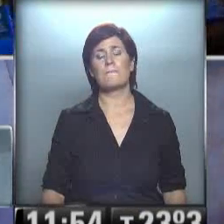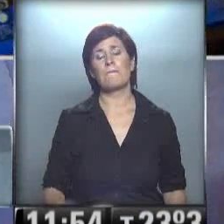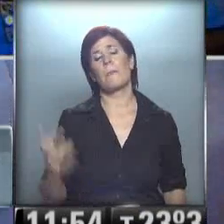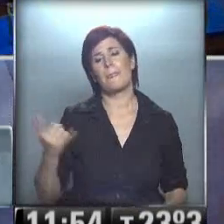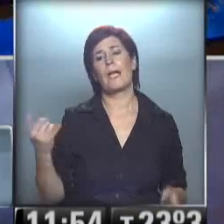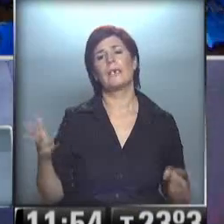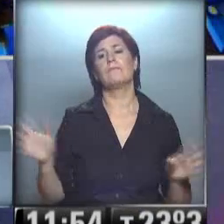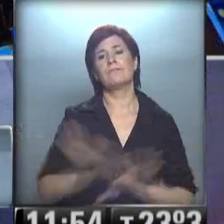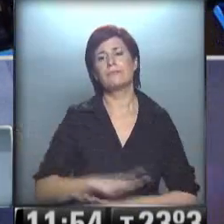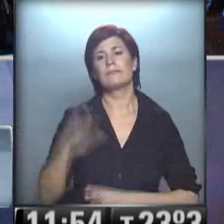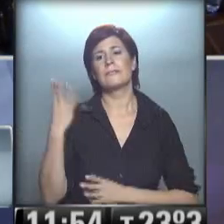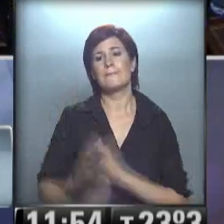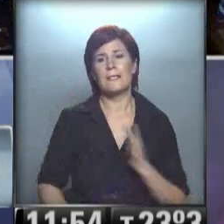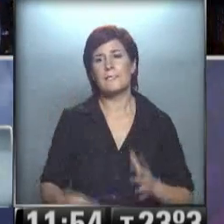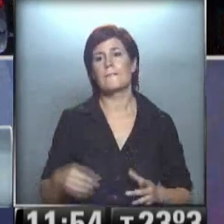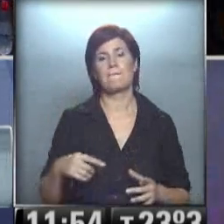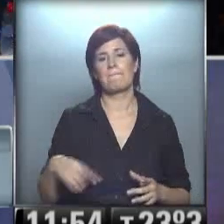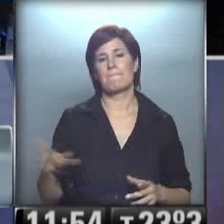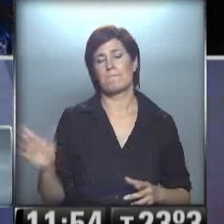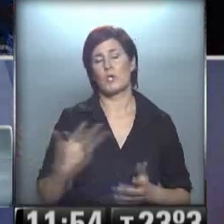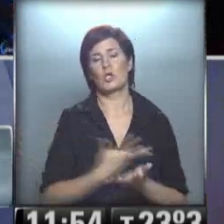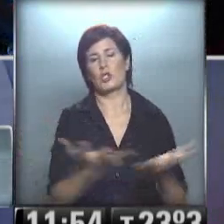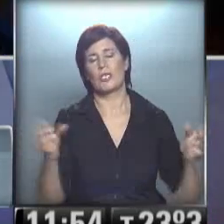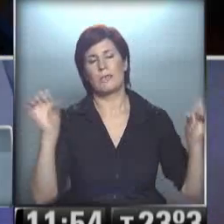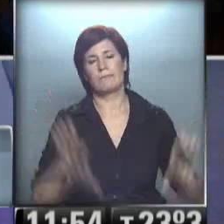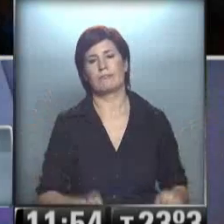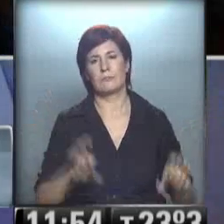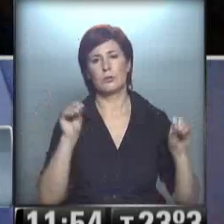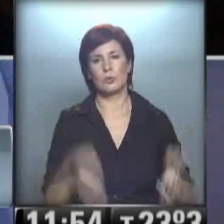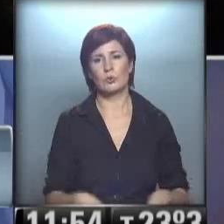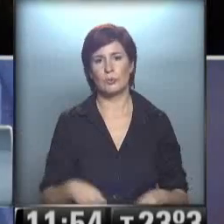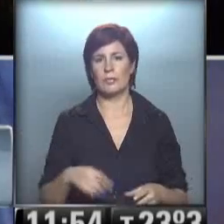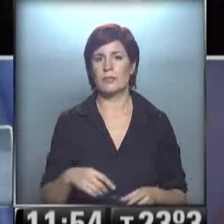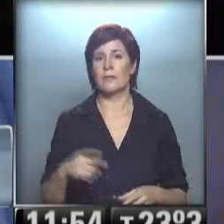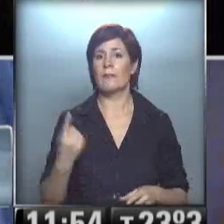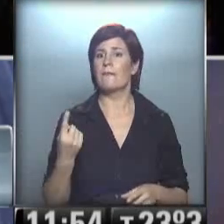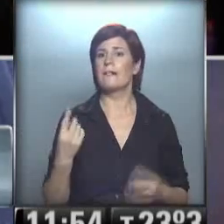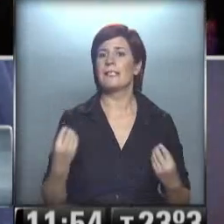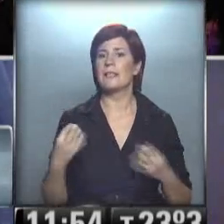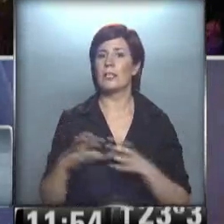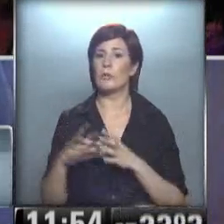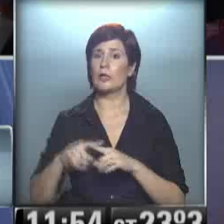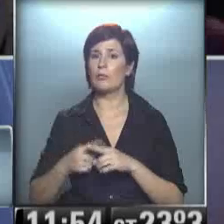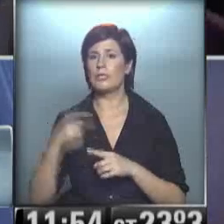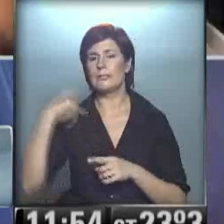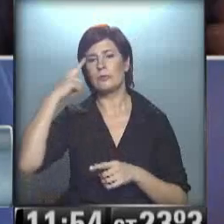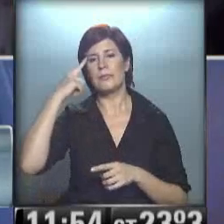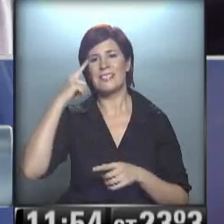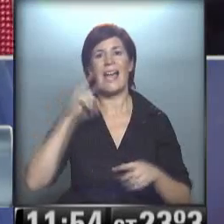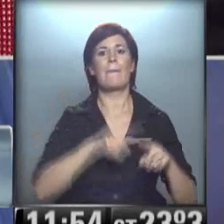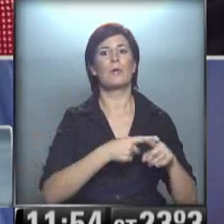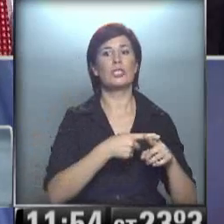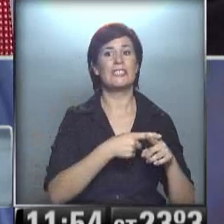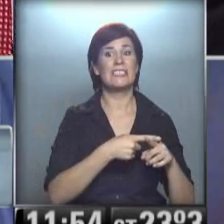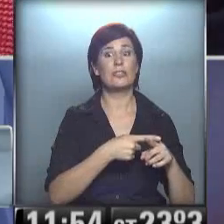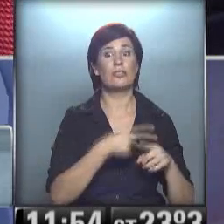paga, lo paga toda la sociedad, y sobre todo la falta de debate político. No entendió que lo que se está protegiendo no es una política de gobierno, se está